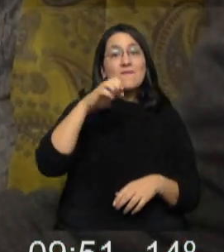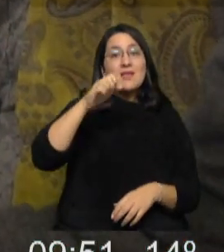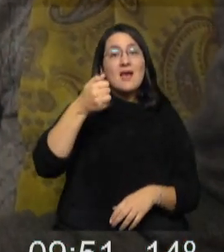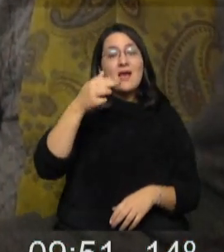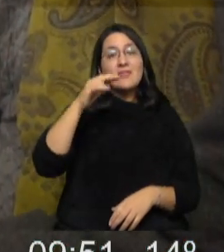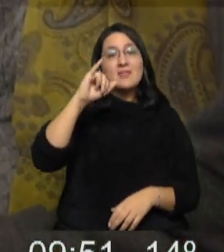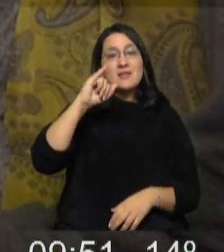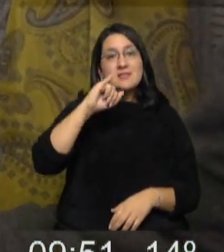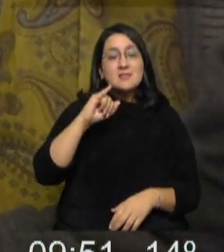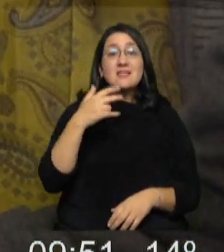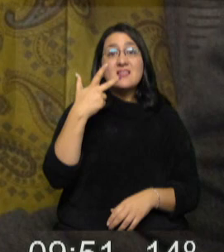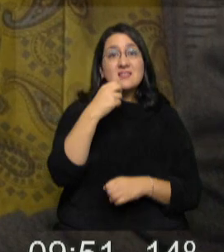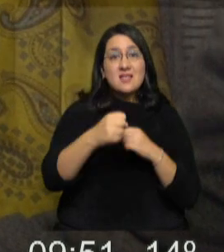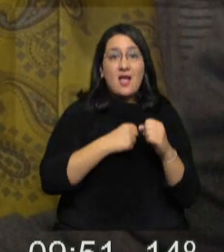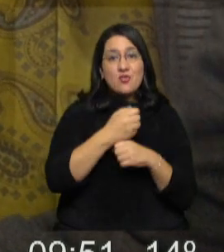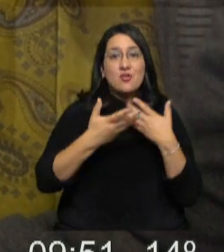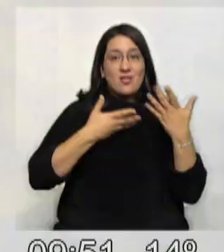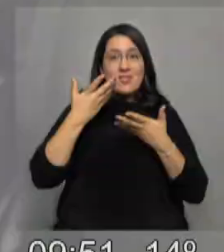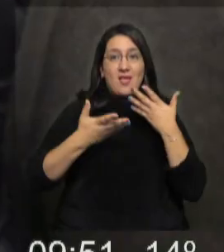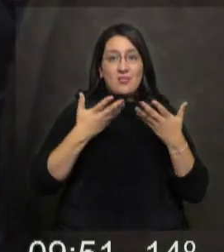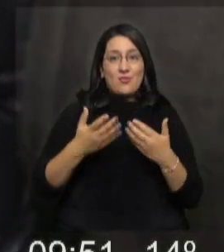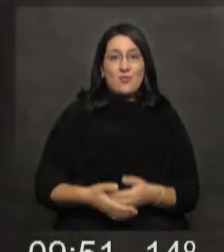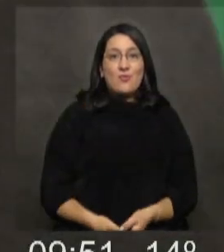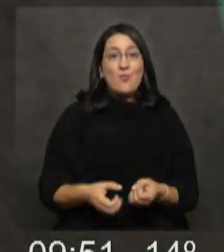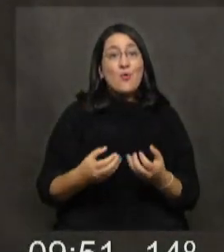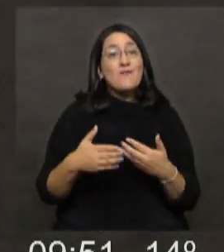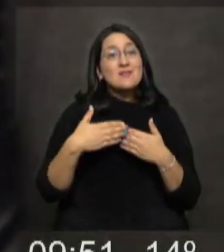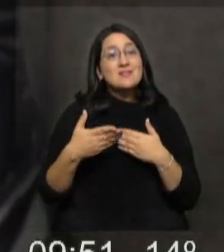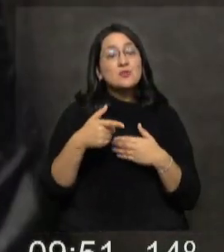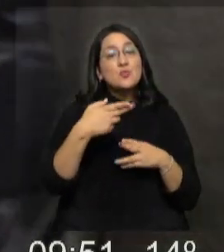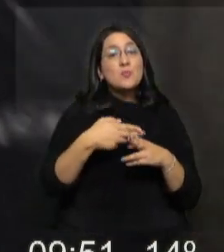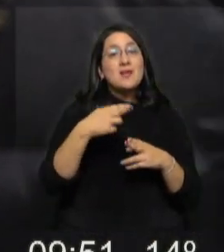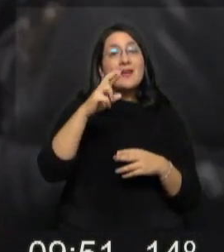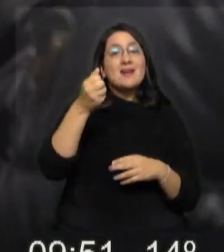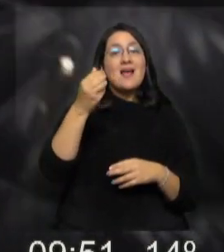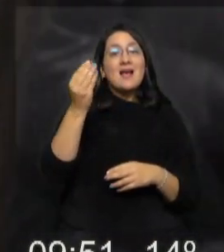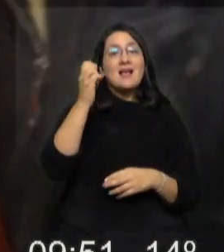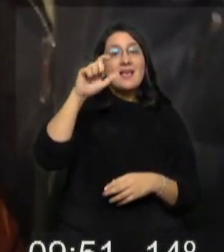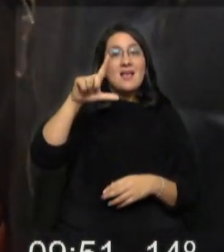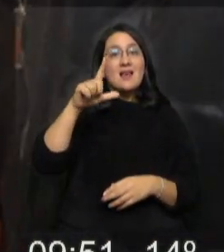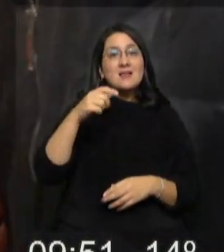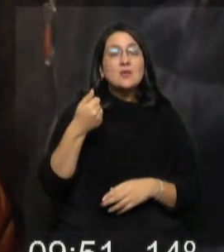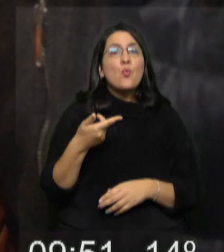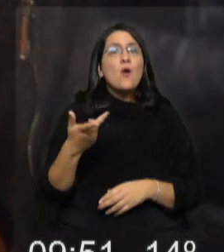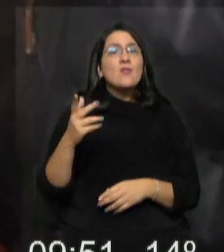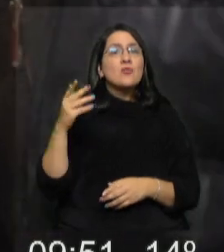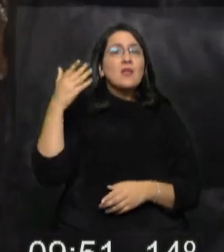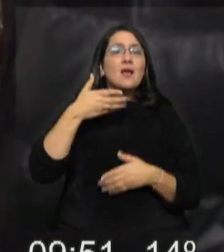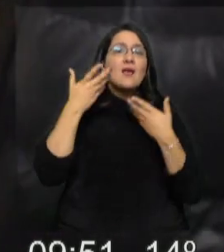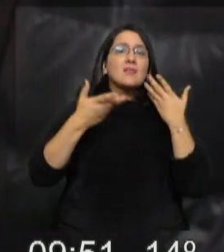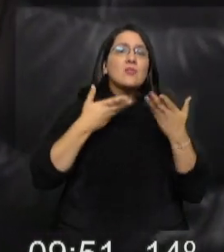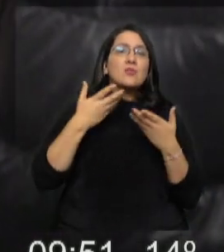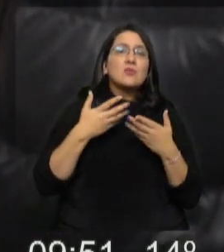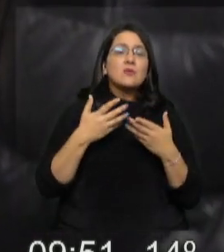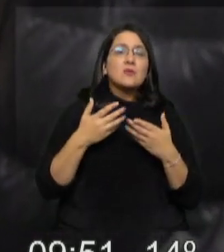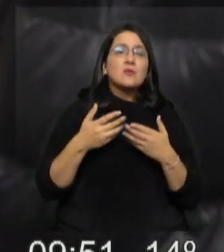Y hace 3 años que estoy cantando acá. Bueno, vecina, acá, ¿cómo es su nombre? Raquel. ¿Y Raquel hace cuánto viene a cantar acá? Y hace